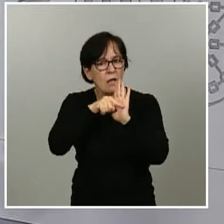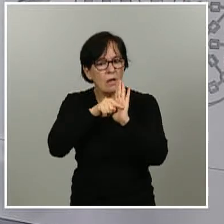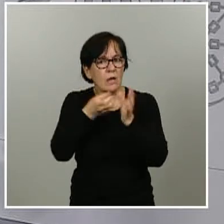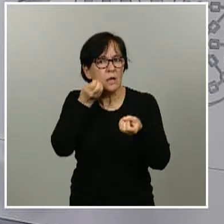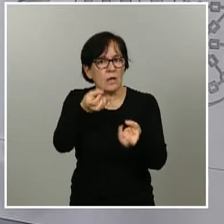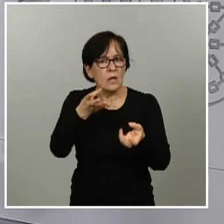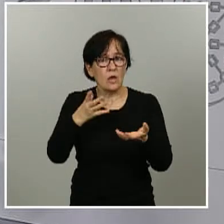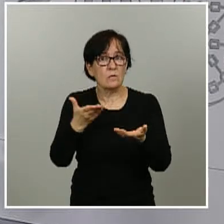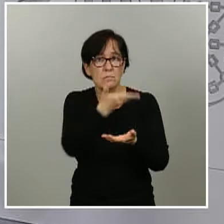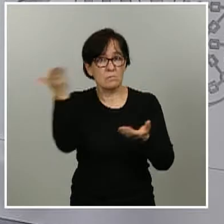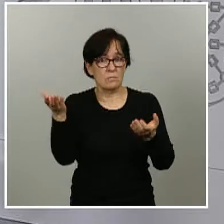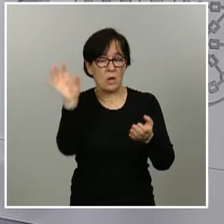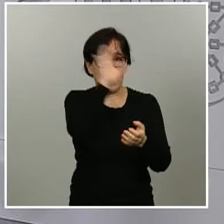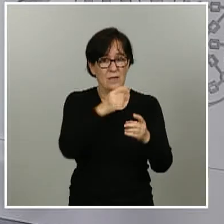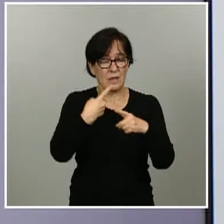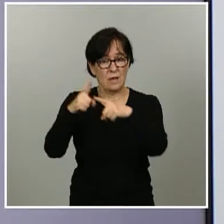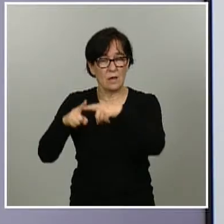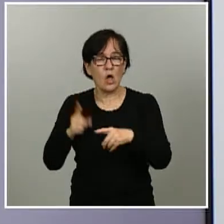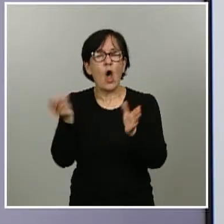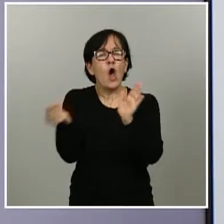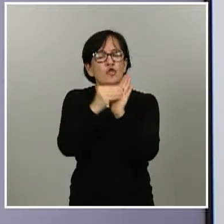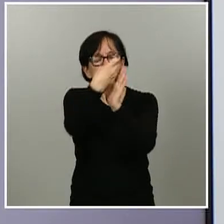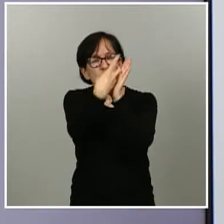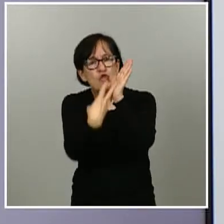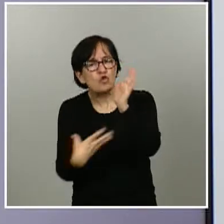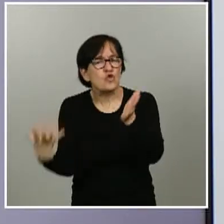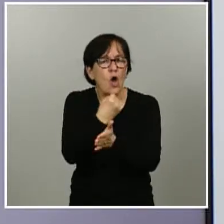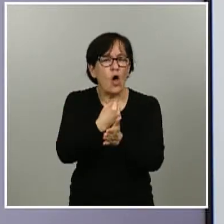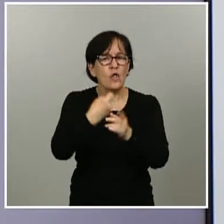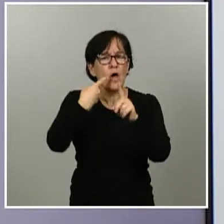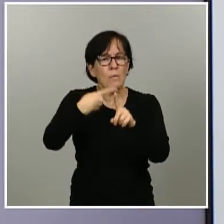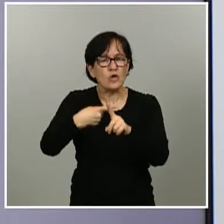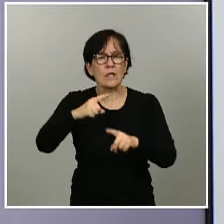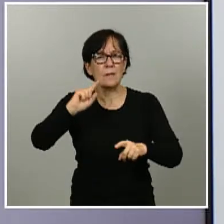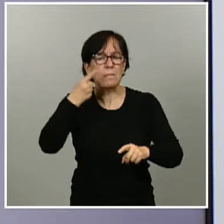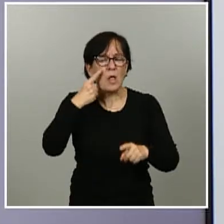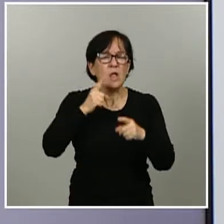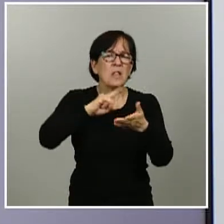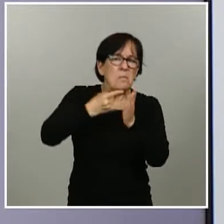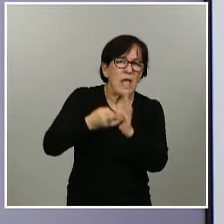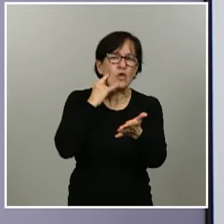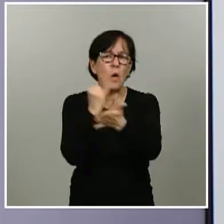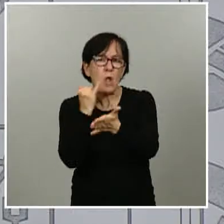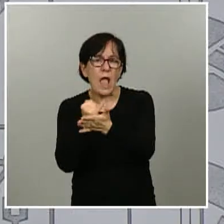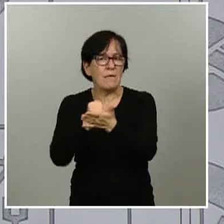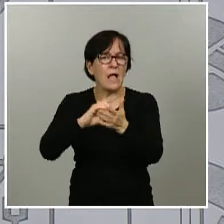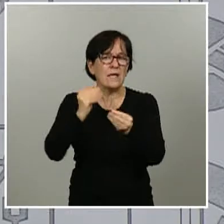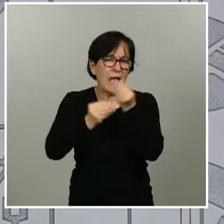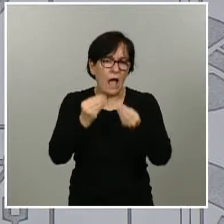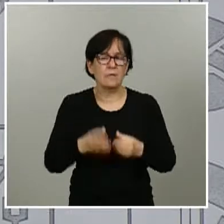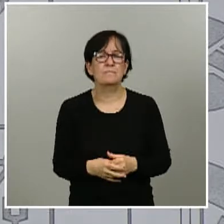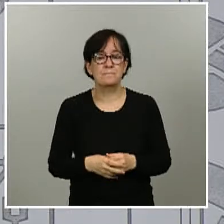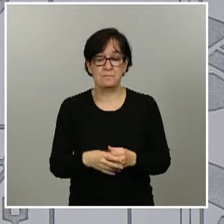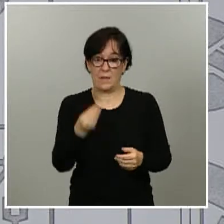los países o el resto incluye todos los positivos identificados con independencia del método diagnóstico? Bueno, España comunica de